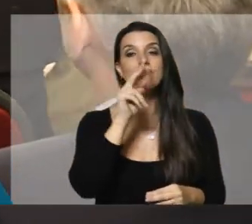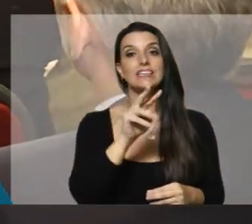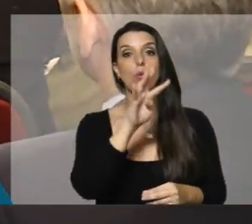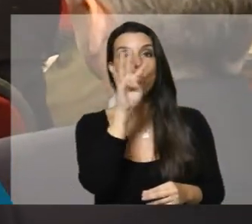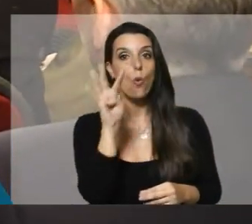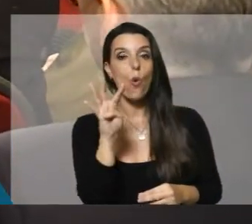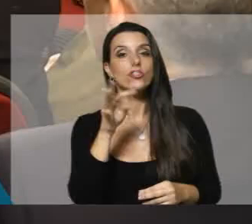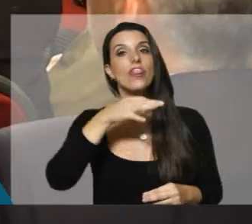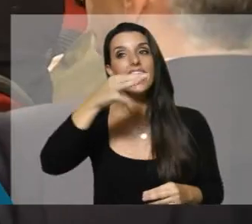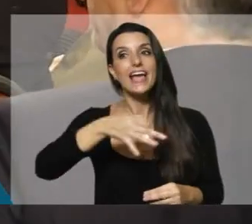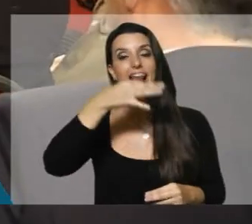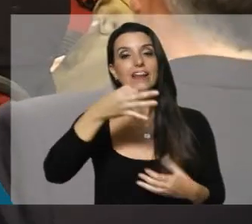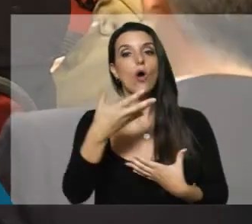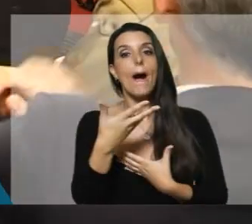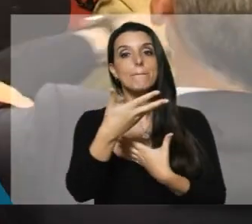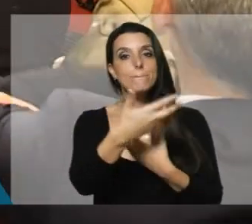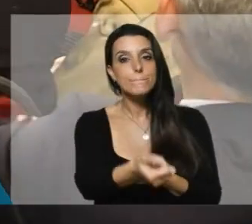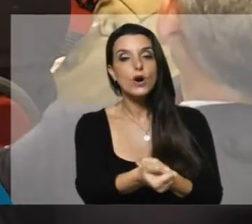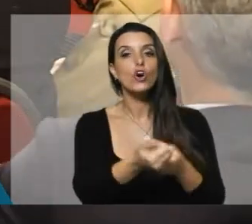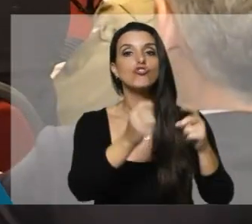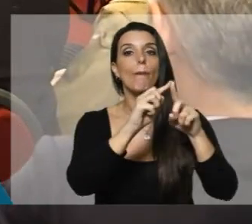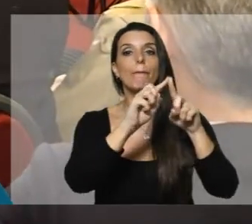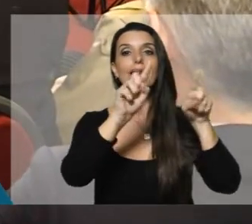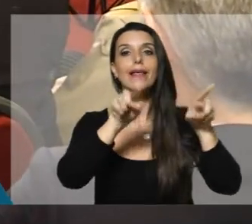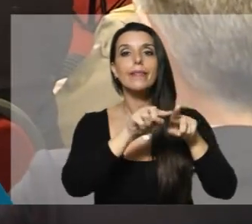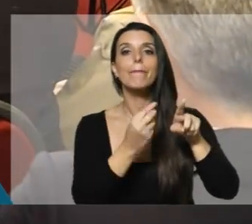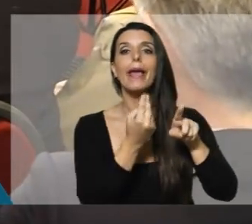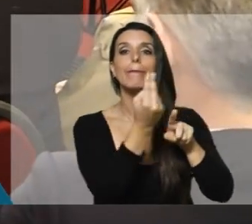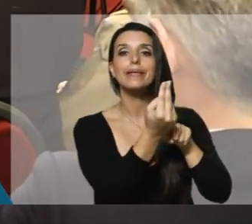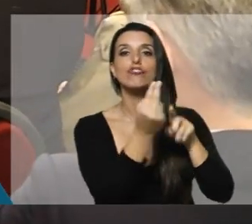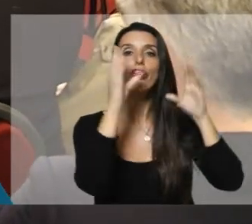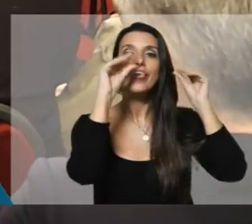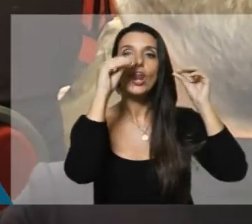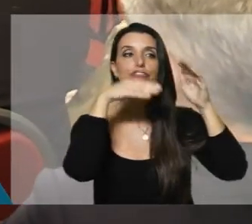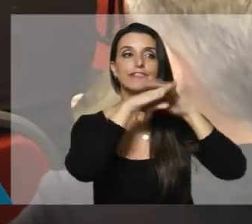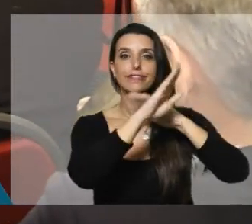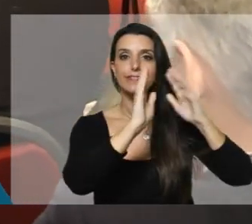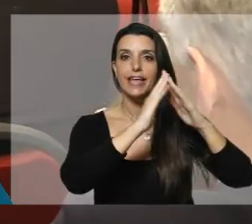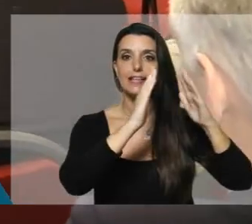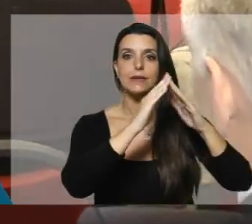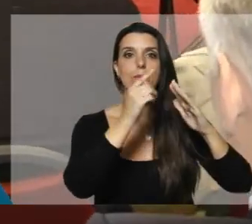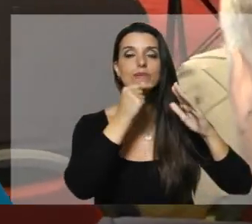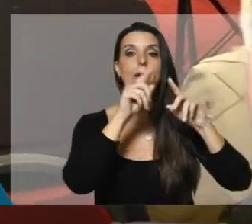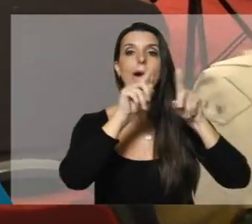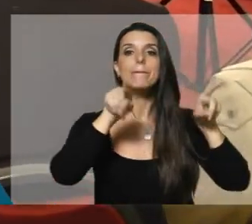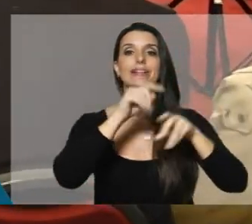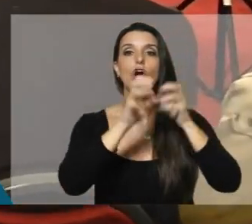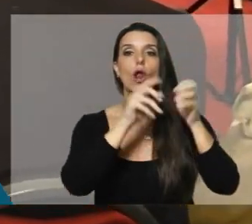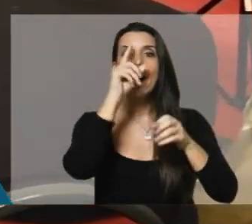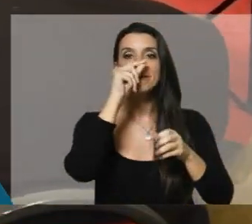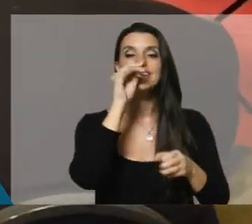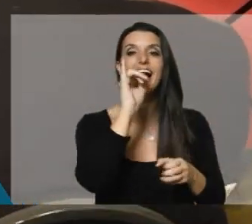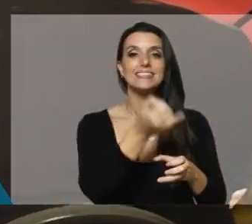2024. Declaración en apoyo al plebiscito para habilitar los allanamientos nocturnos. Papeleta amarilla por el sí a la